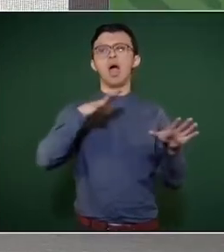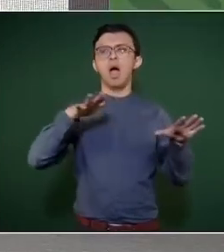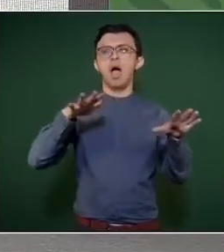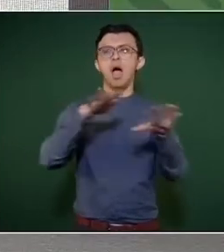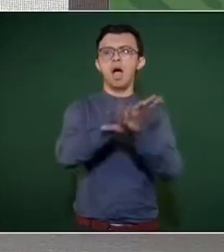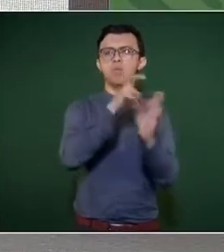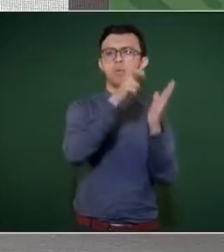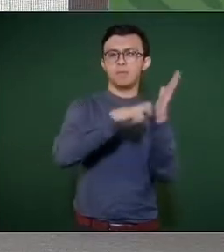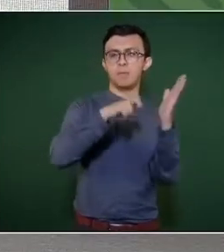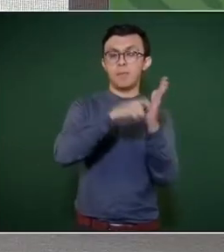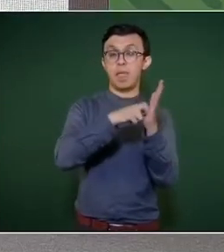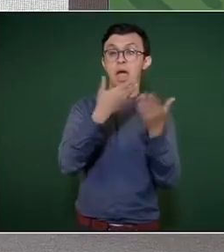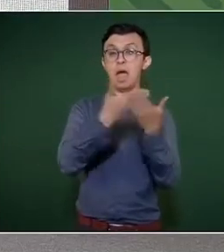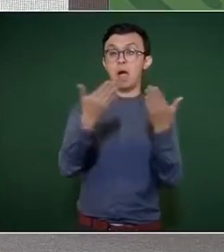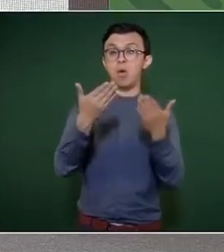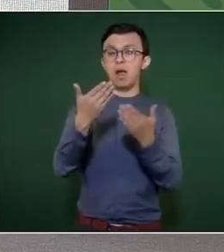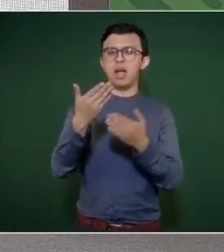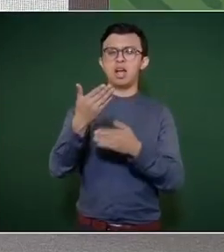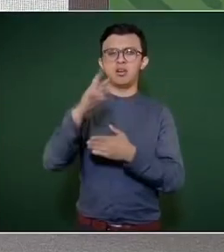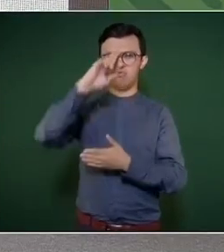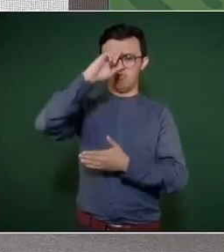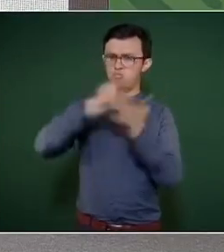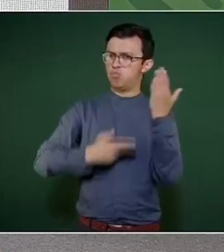y es delito grave.